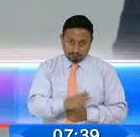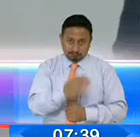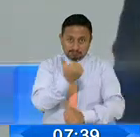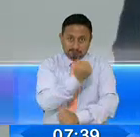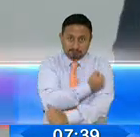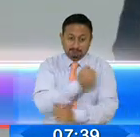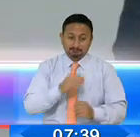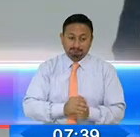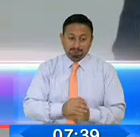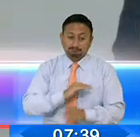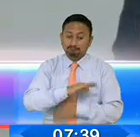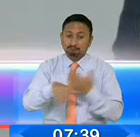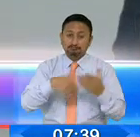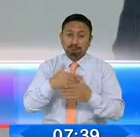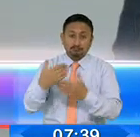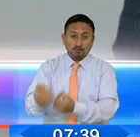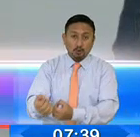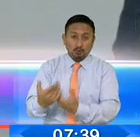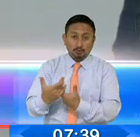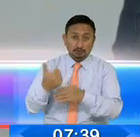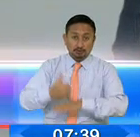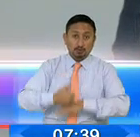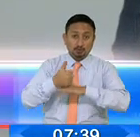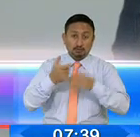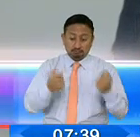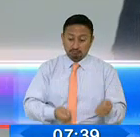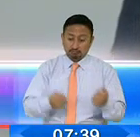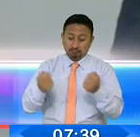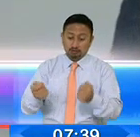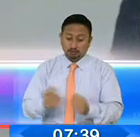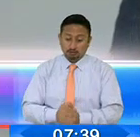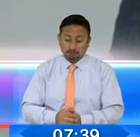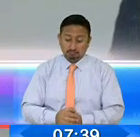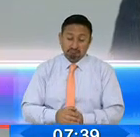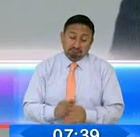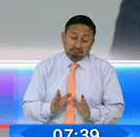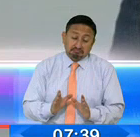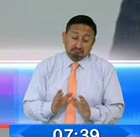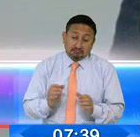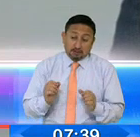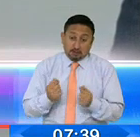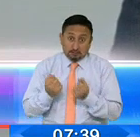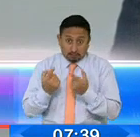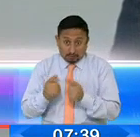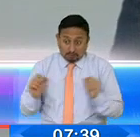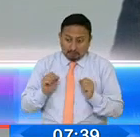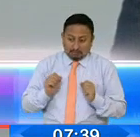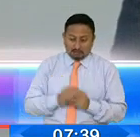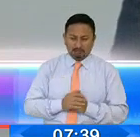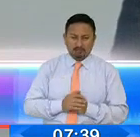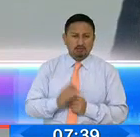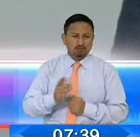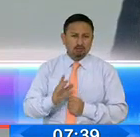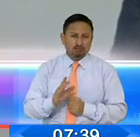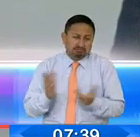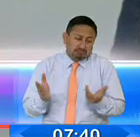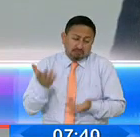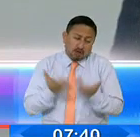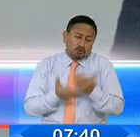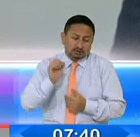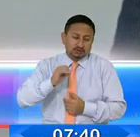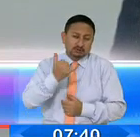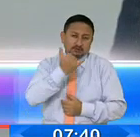toda la información a la autoridad competente. Yo creo que nosotros no debemos espantarnos muchísimo acerca de